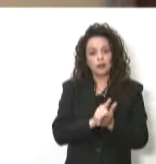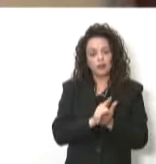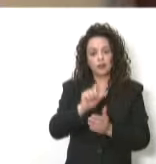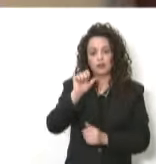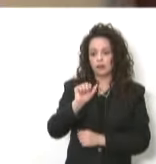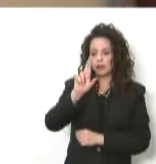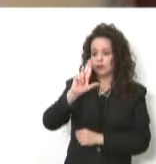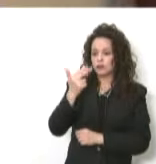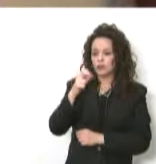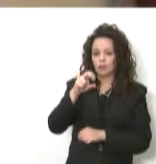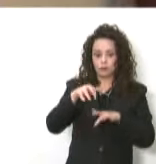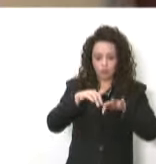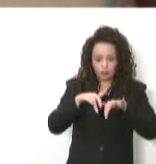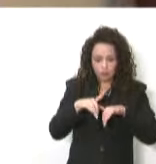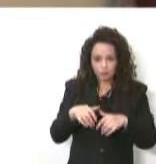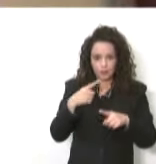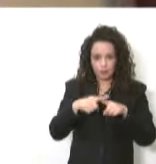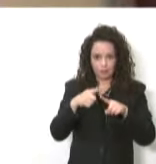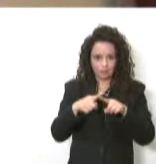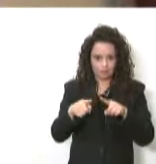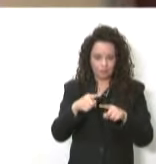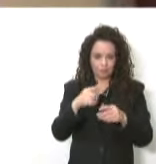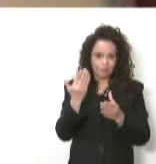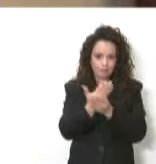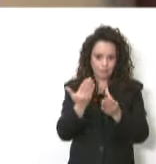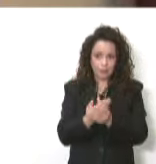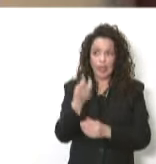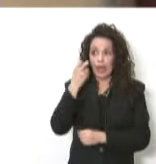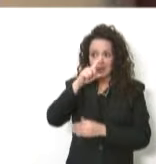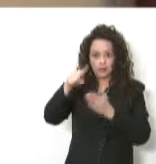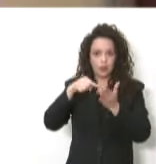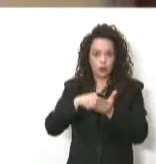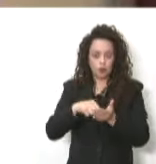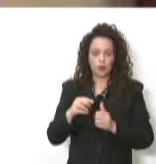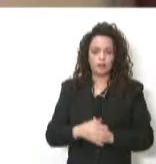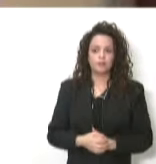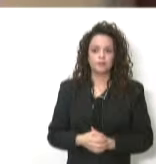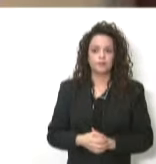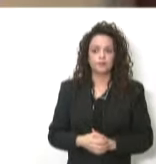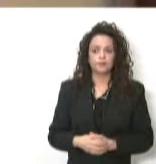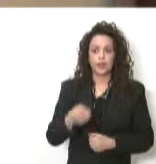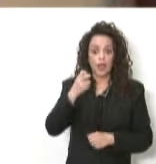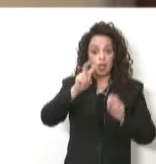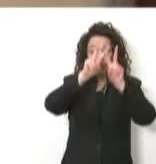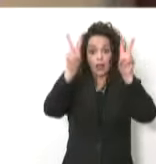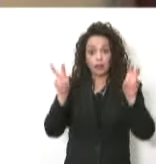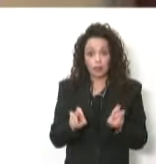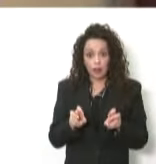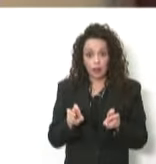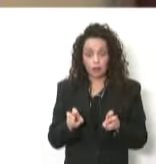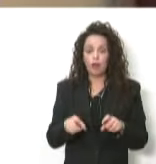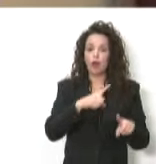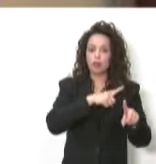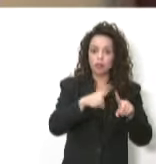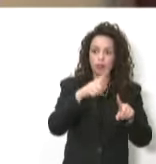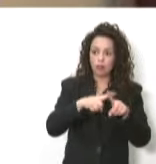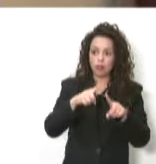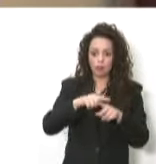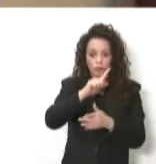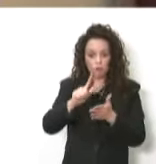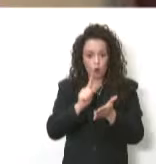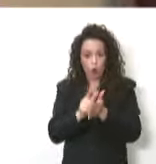estado. Sin duda, la aprobación de las leyes en materia de archivos por parte de las legislaturas